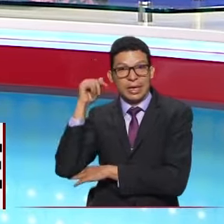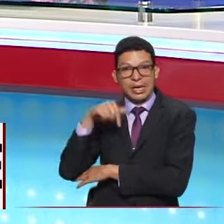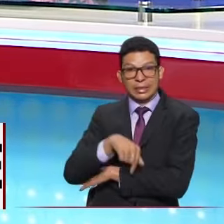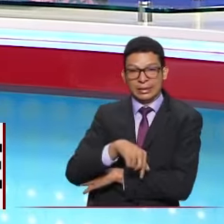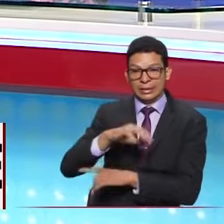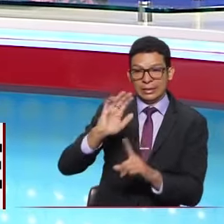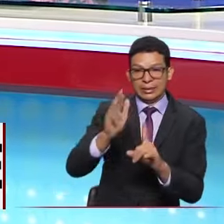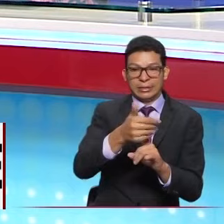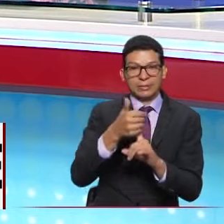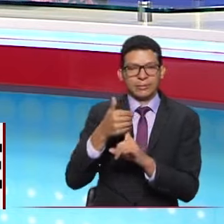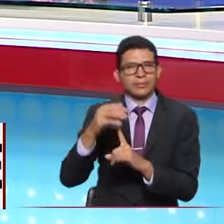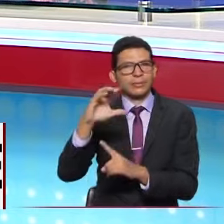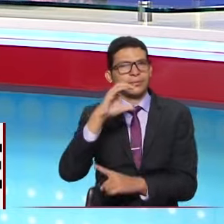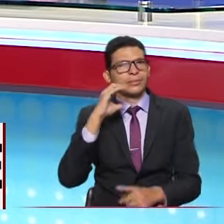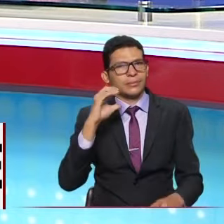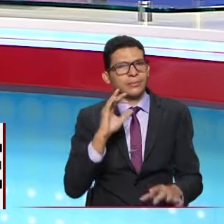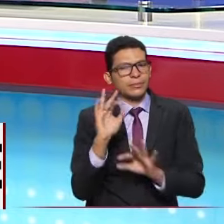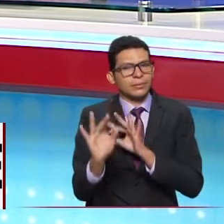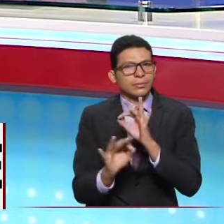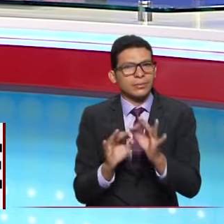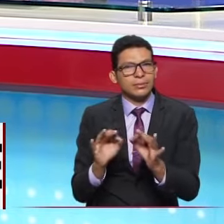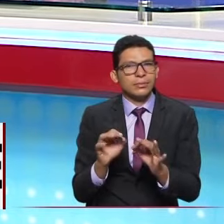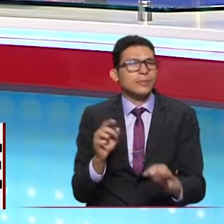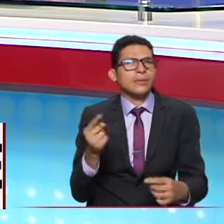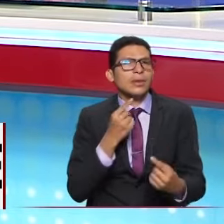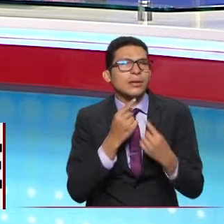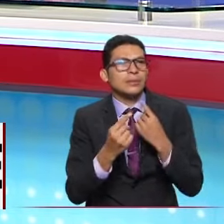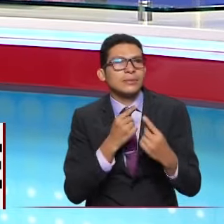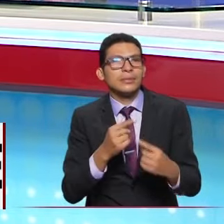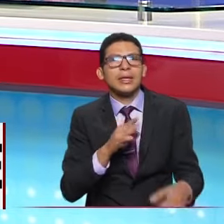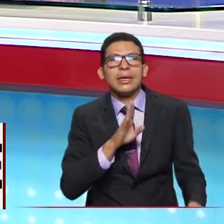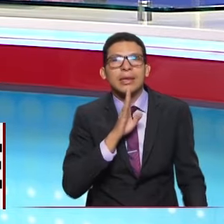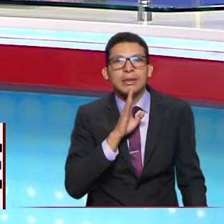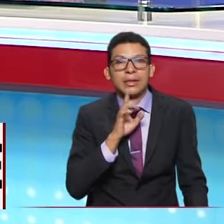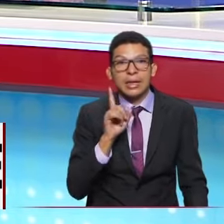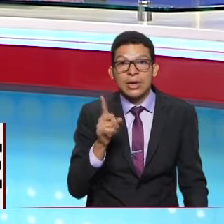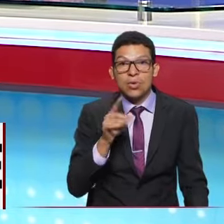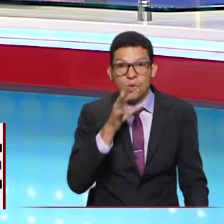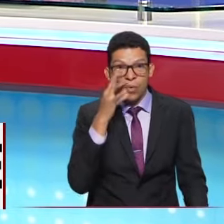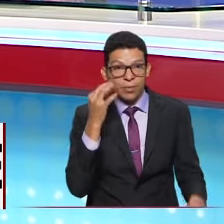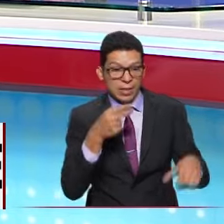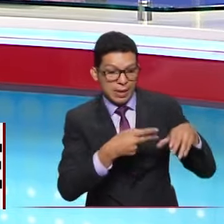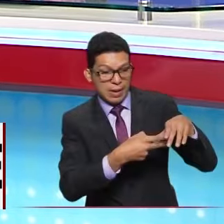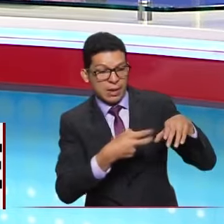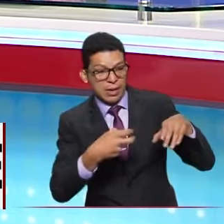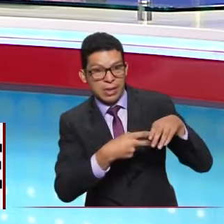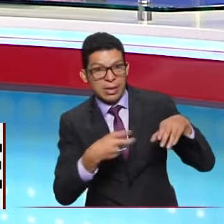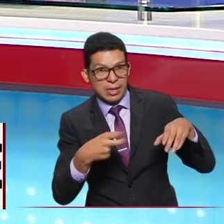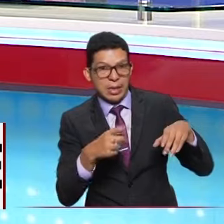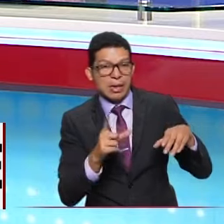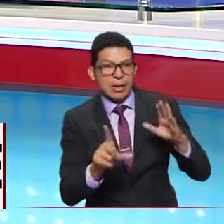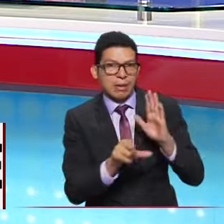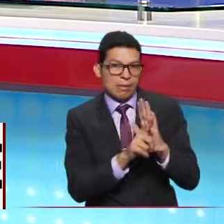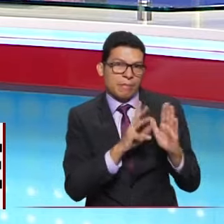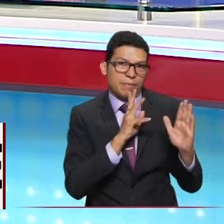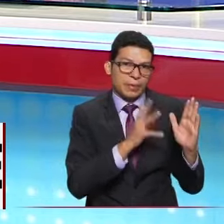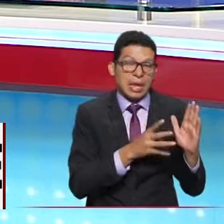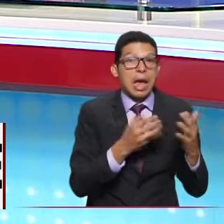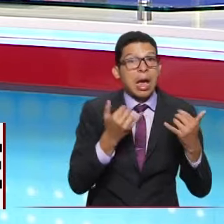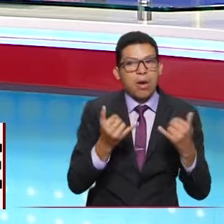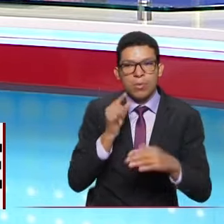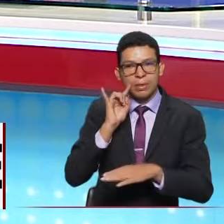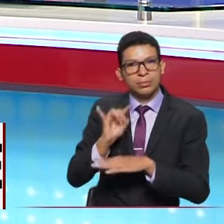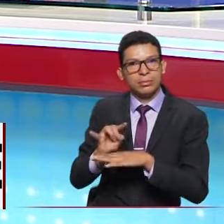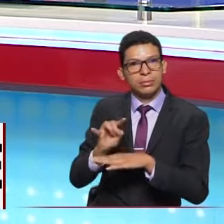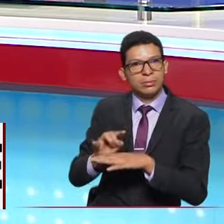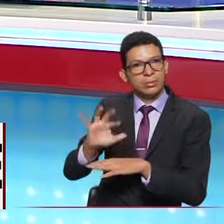y usted decía, el que está hablando allí fue un minero por supuesto, de minería ilegal, ahora es un guardabosques. ¿Cómo